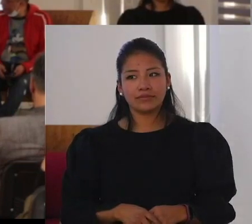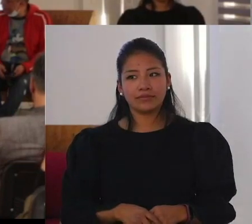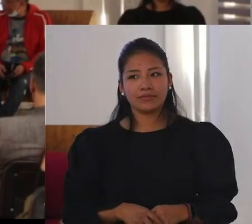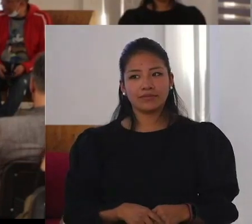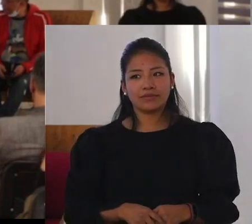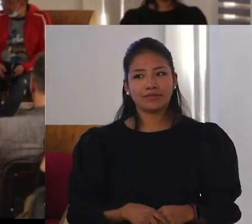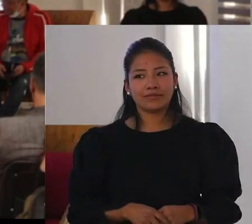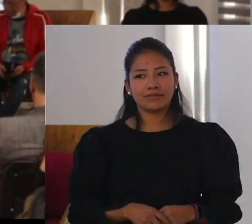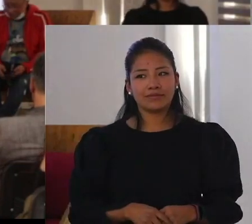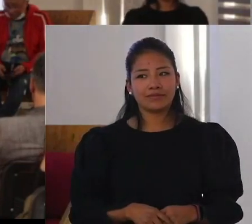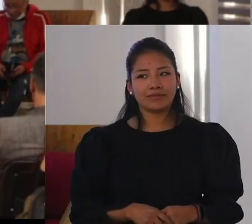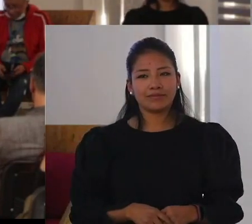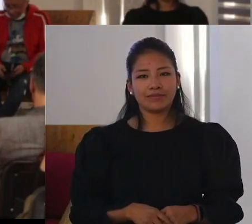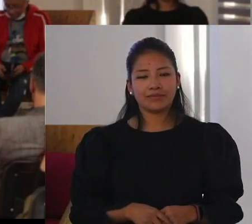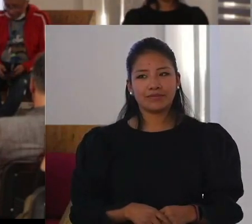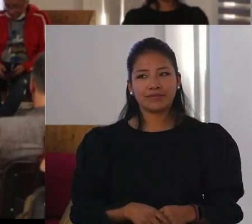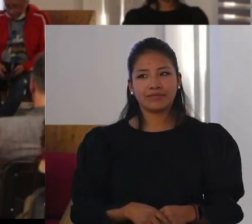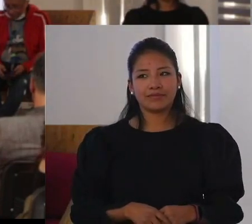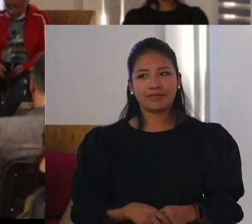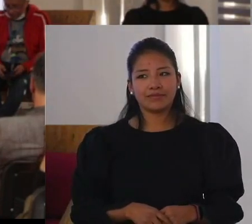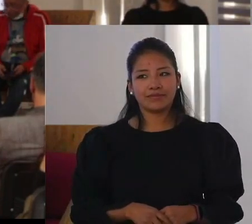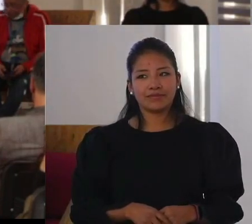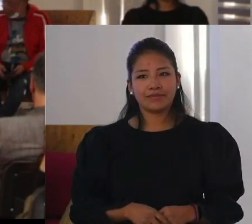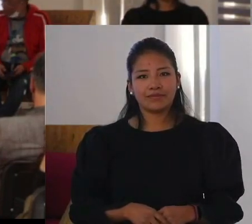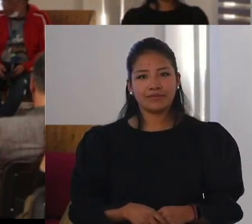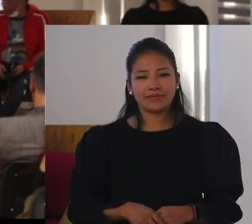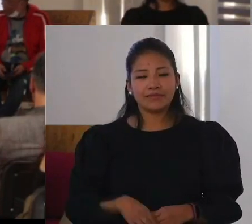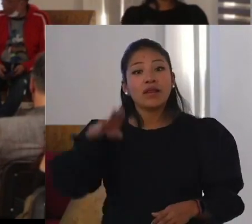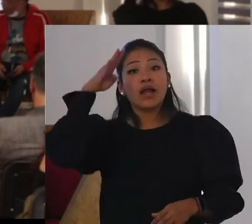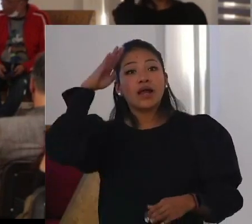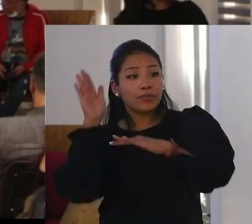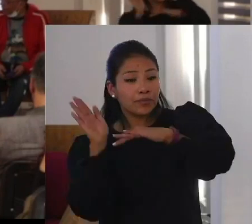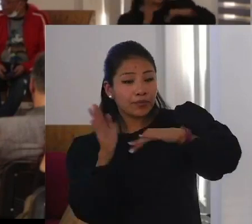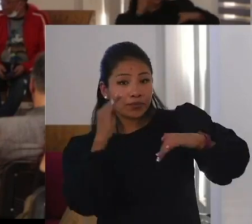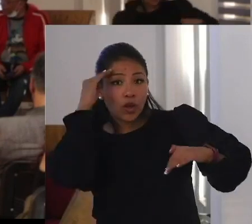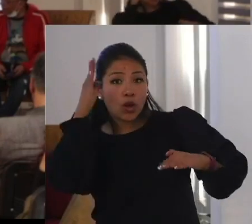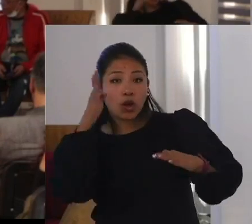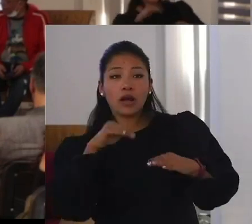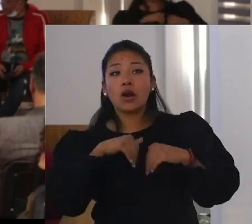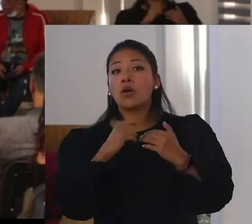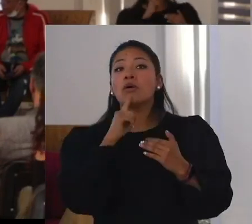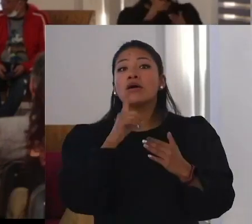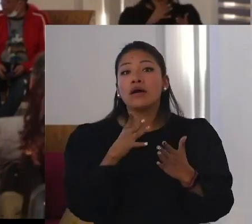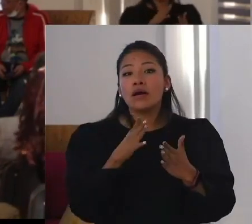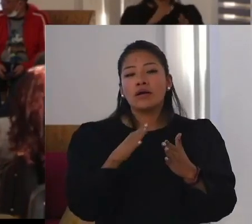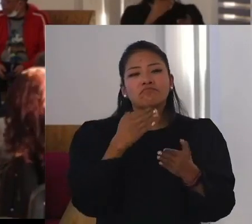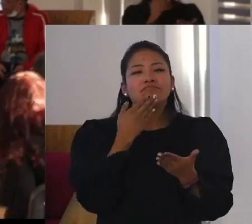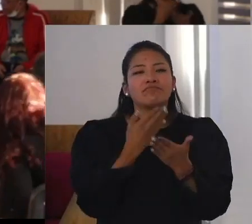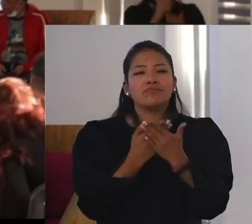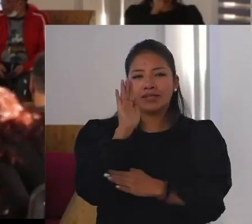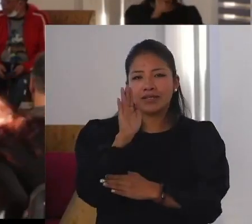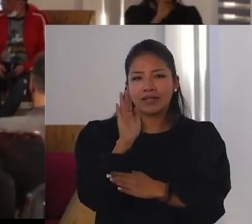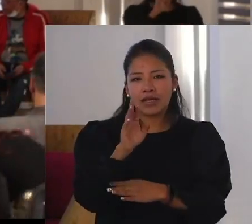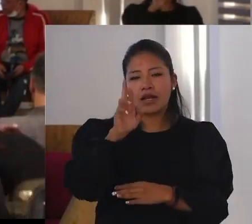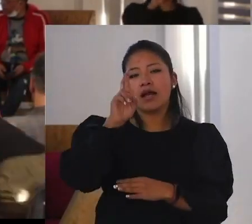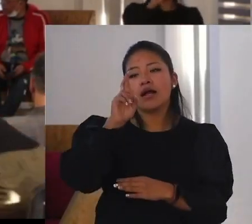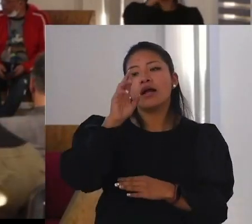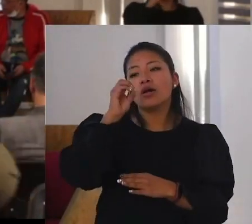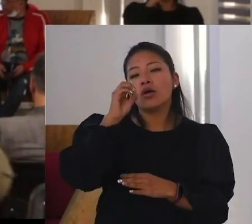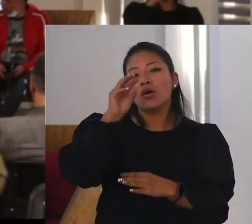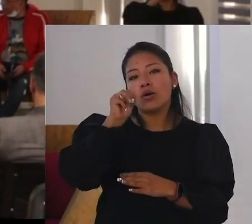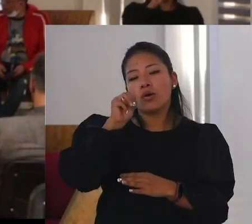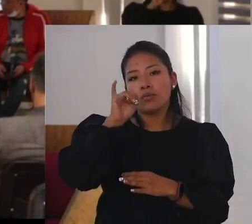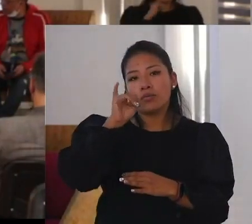Ok perfecto Hola cómo están Buenas tardes Yo soy Romi soy parte de Friends for inclusión